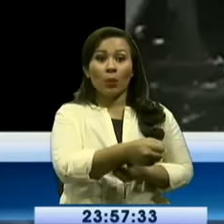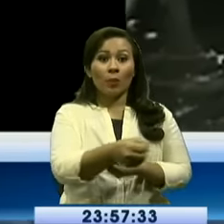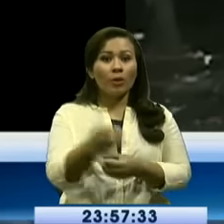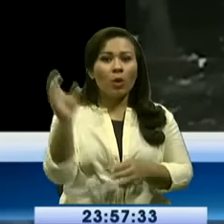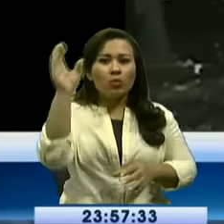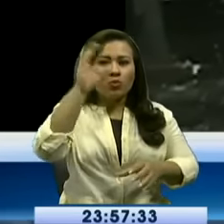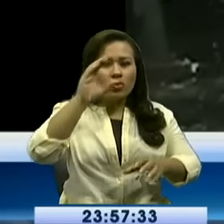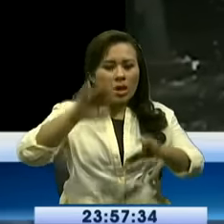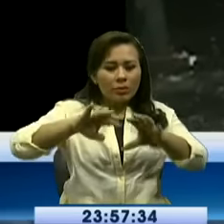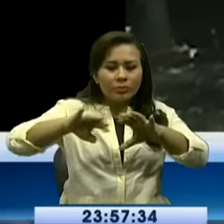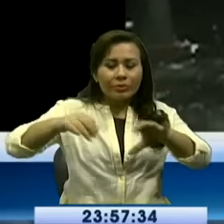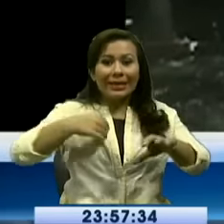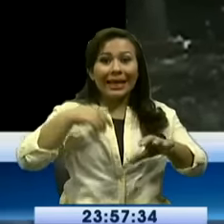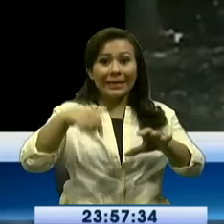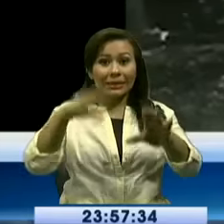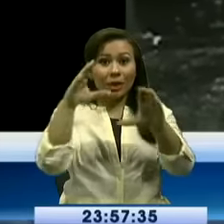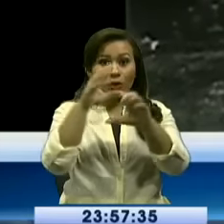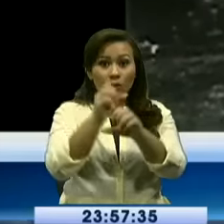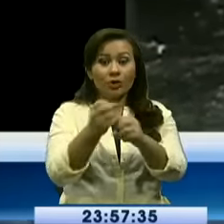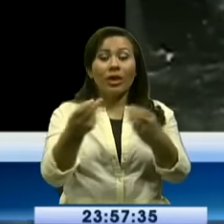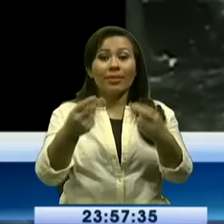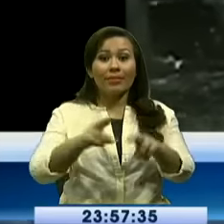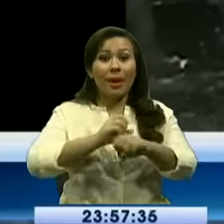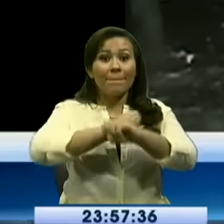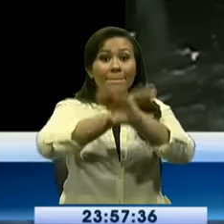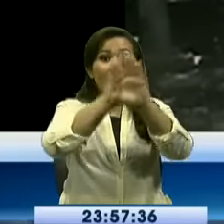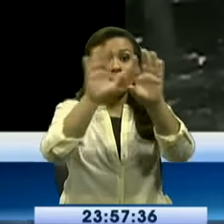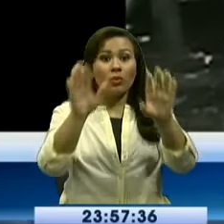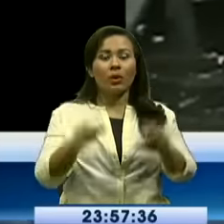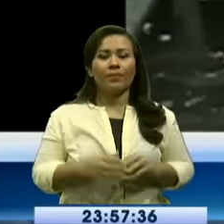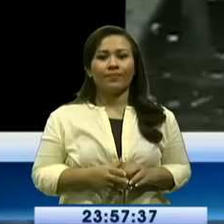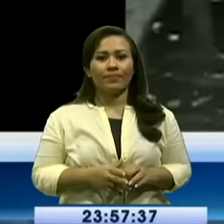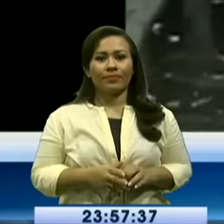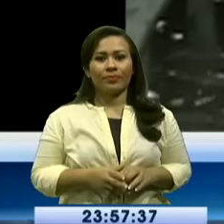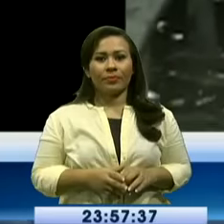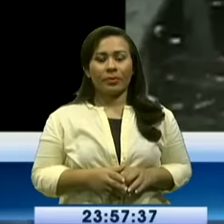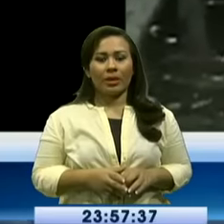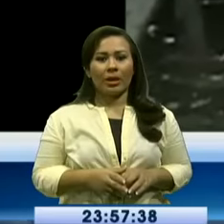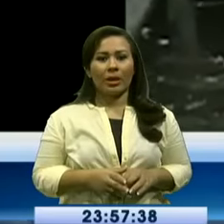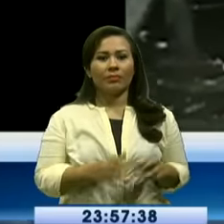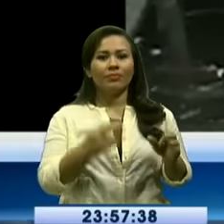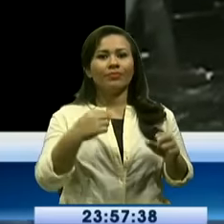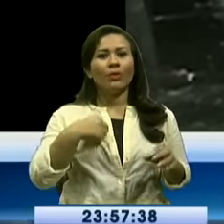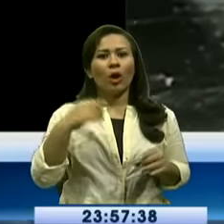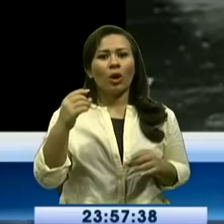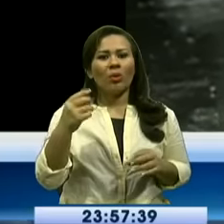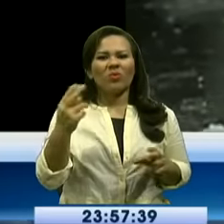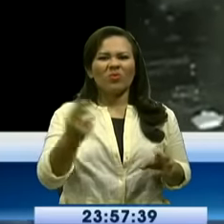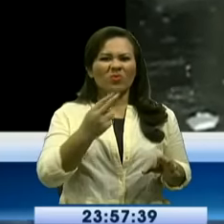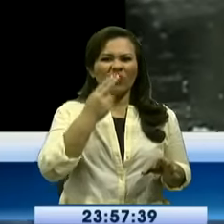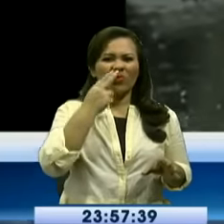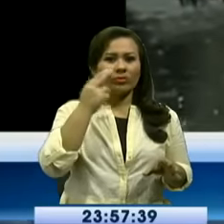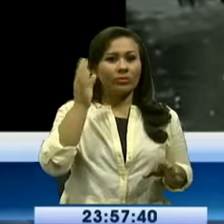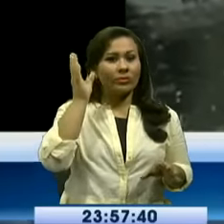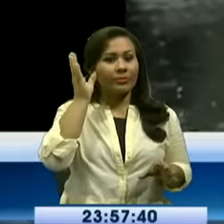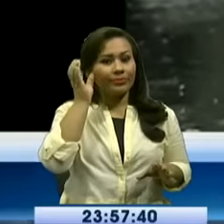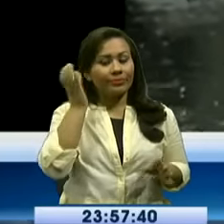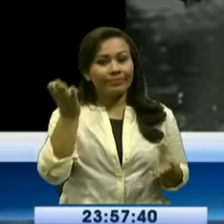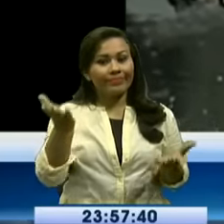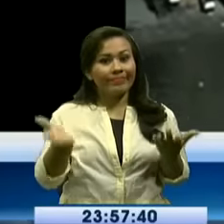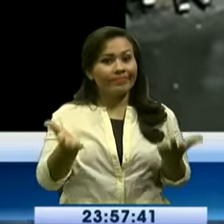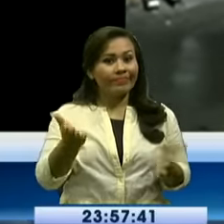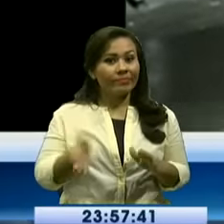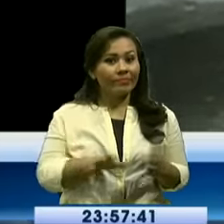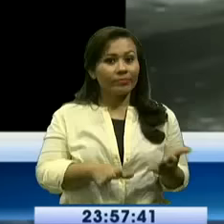manejando esta noche y parte de la madrugada que elaborarán por lo que son los olores. Pero para conocer estos detalles vamos a conversar